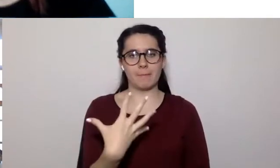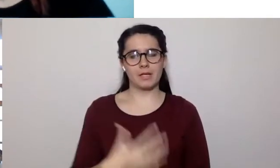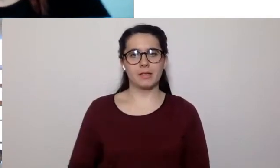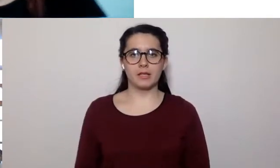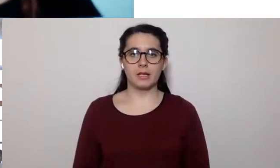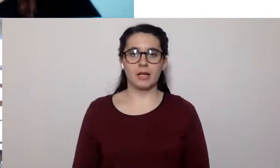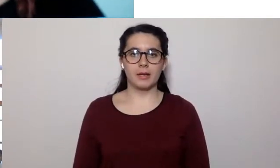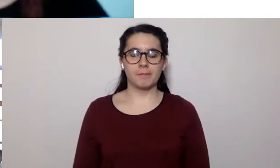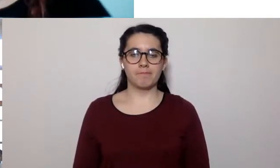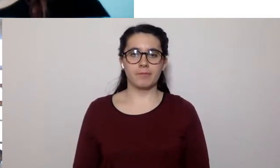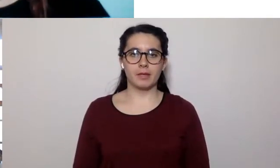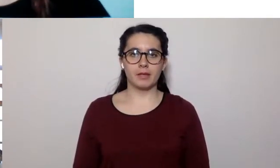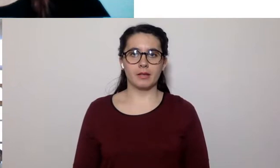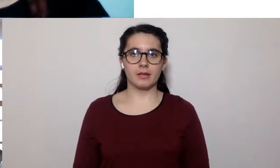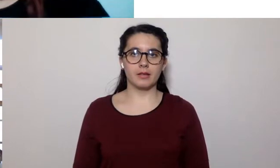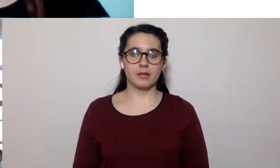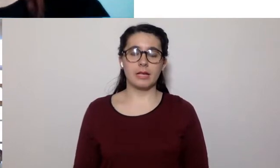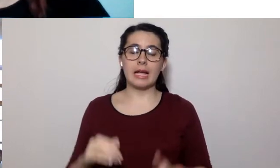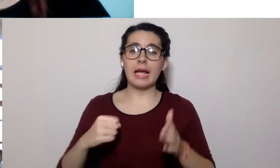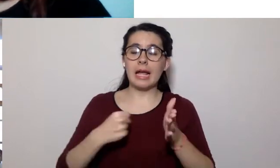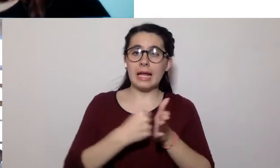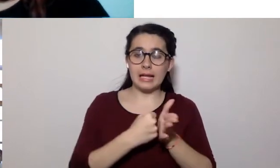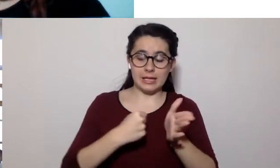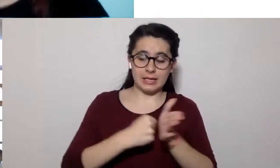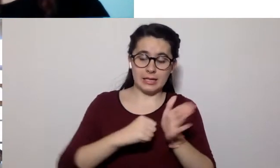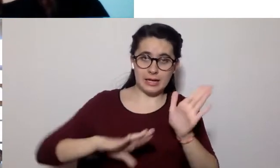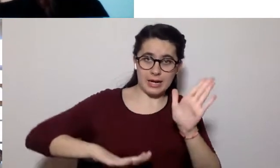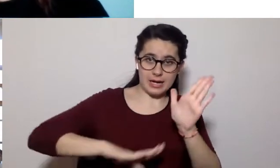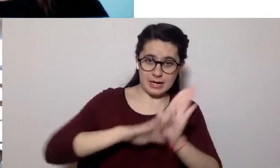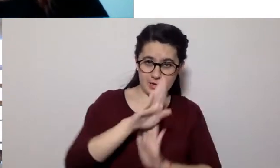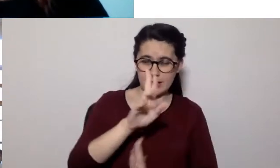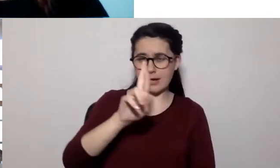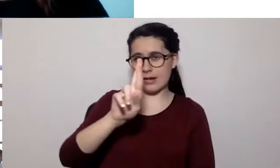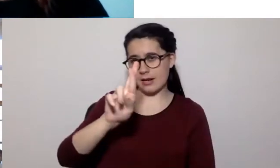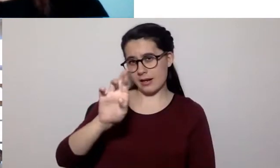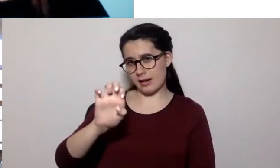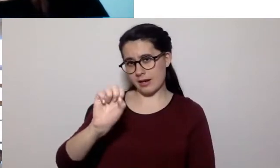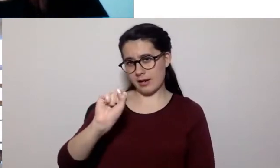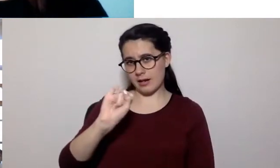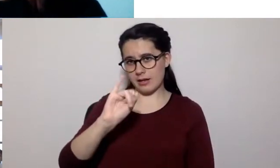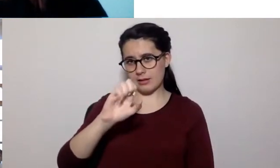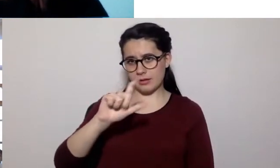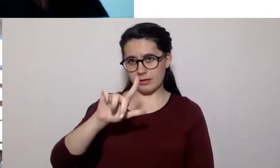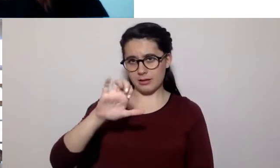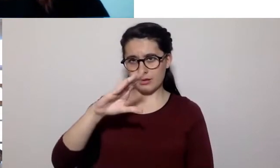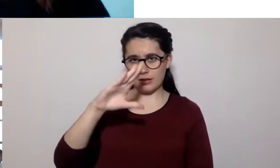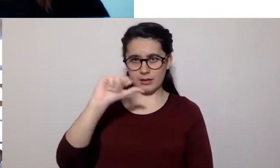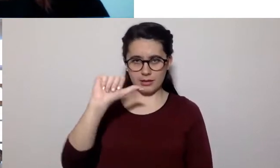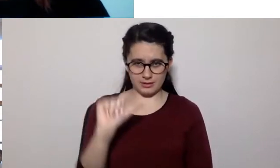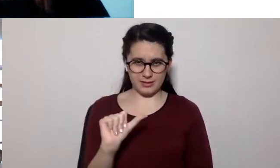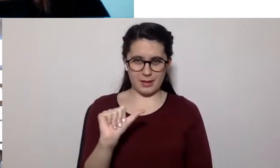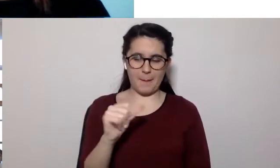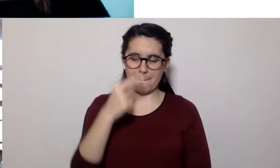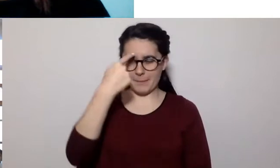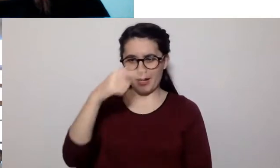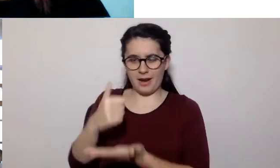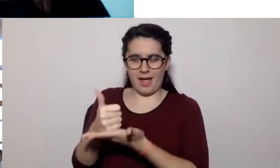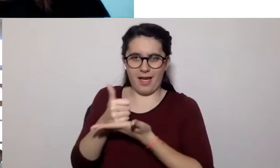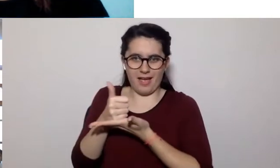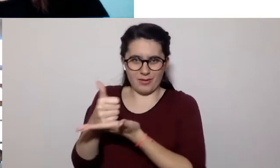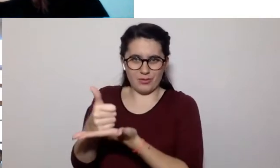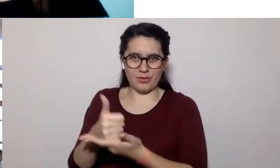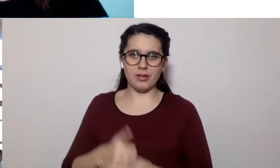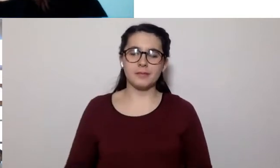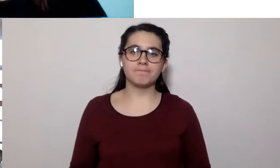para construir resiliencia en tiempos difíciles. Y para ello está con nosotros la doctora